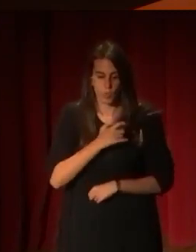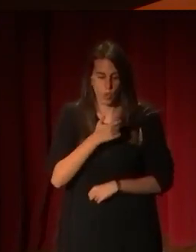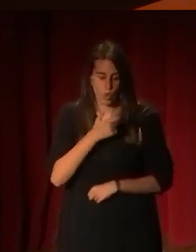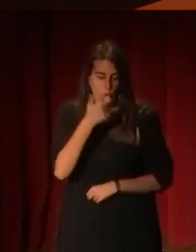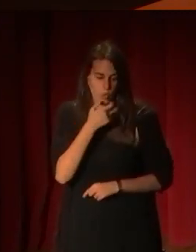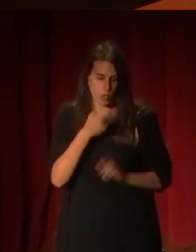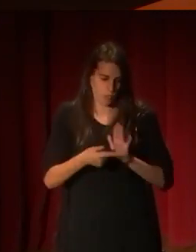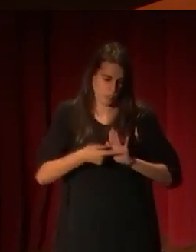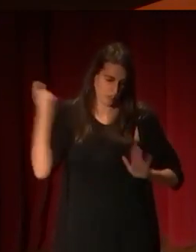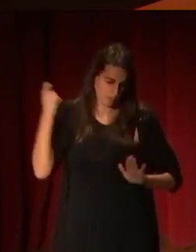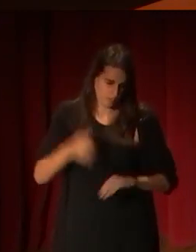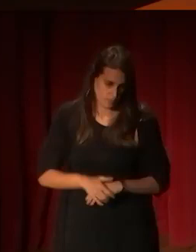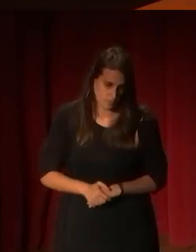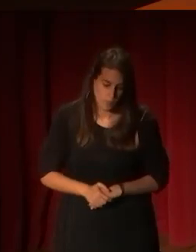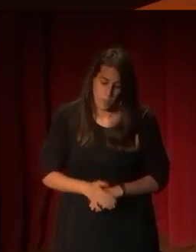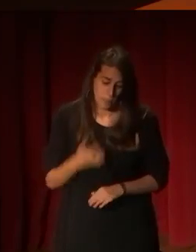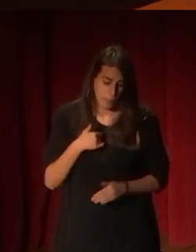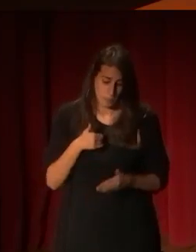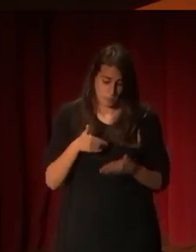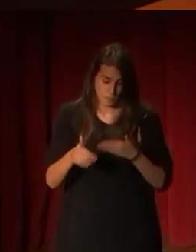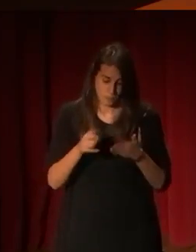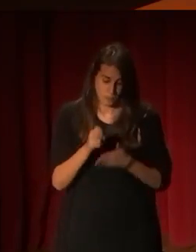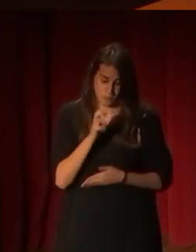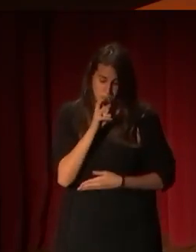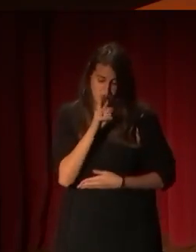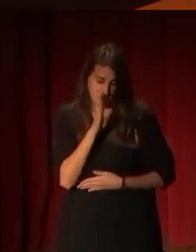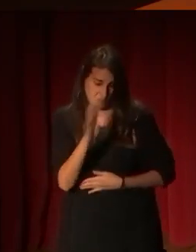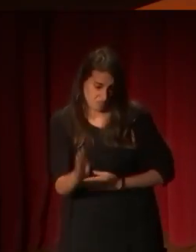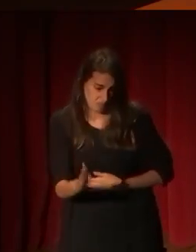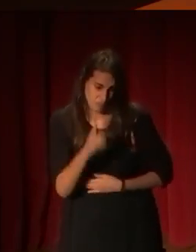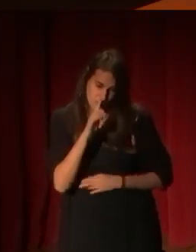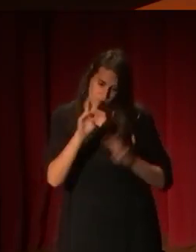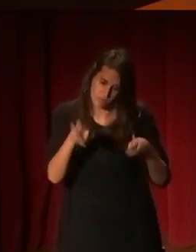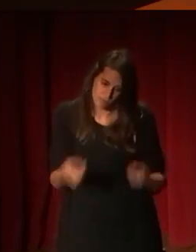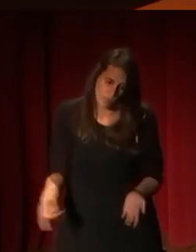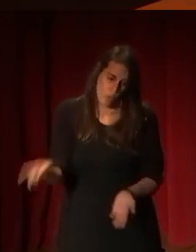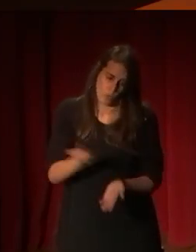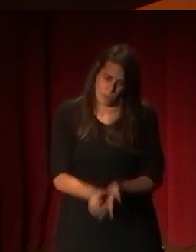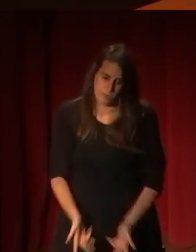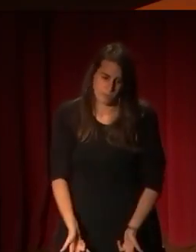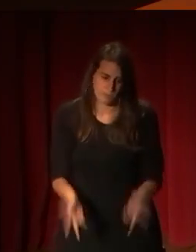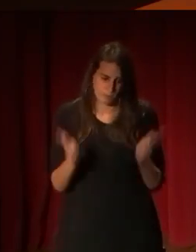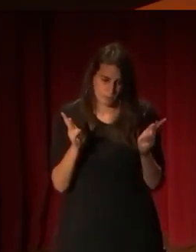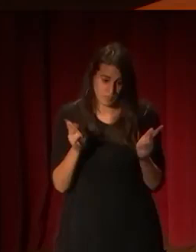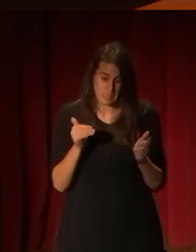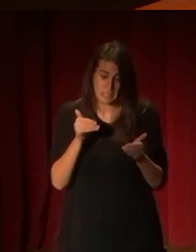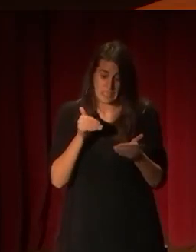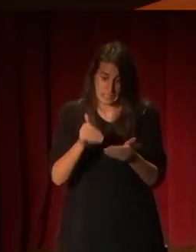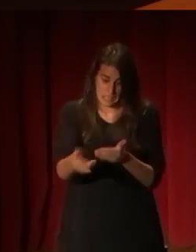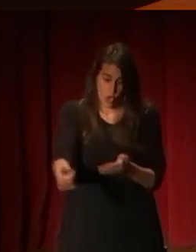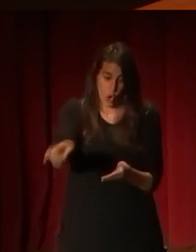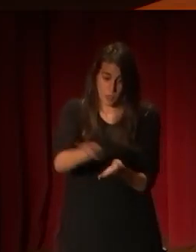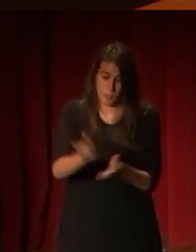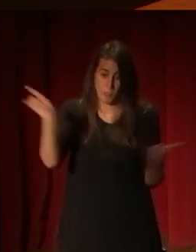hay ni que decir que a los pocos años tuvieron que restituir se y luego volverían a prohibirse ante la